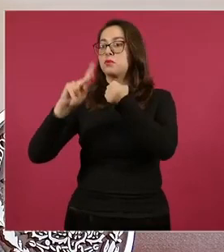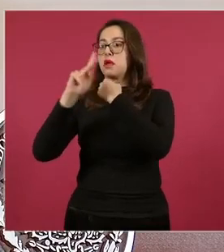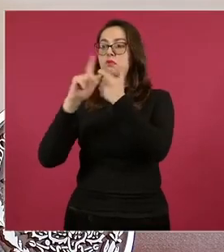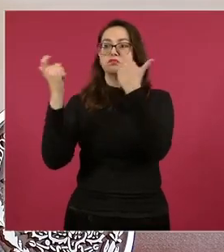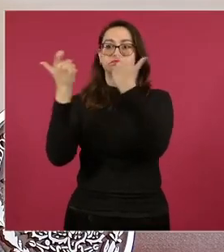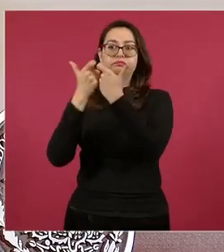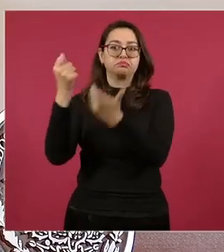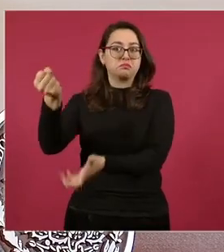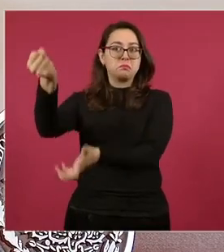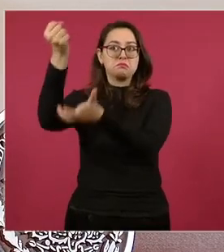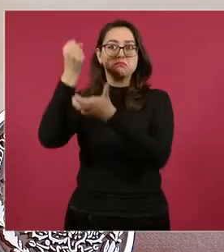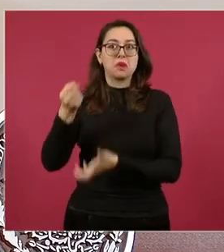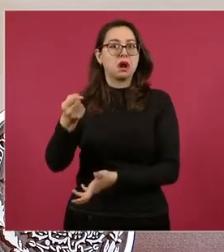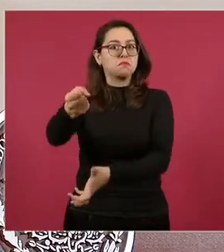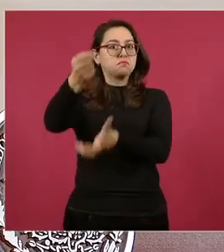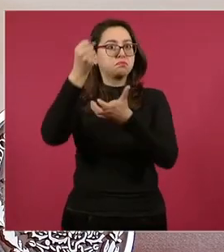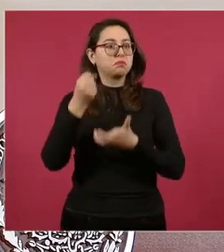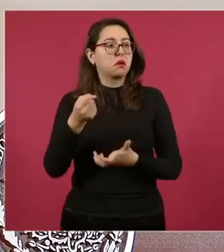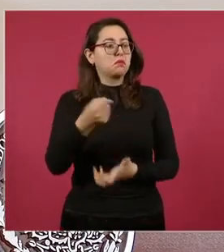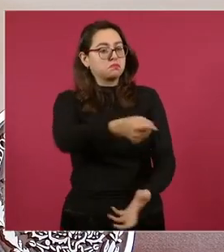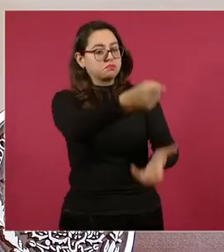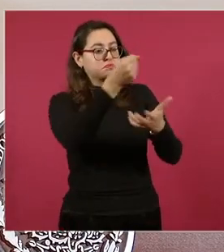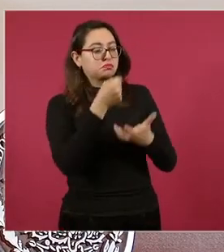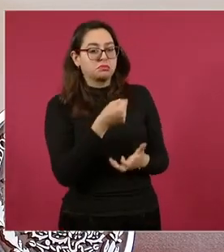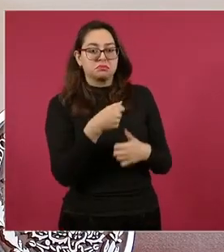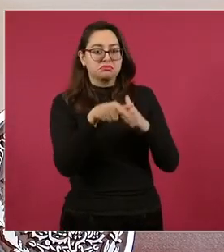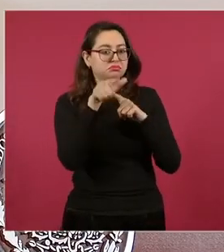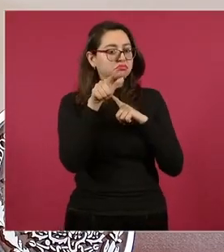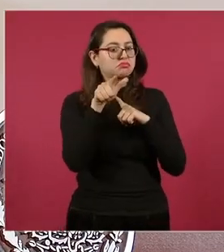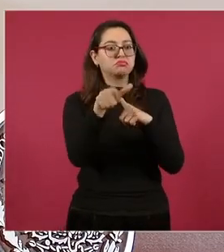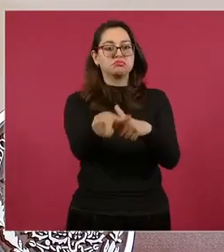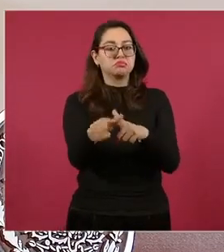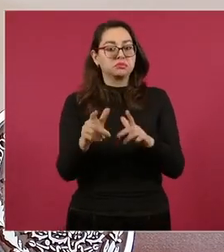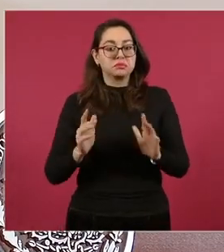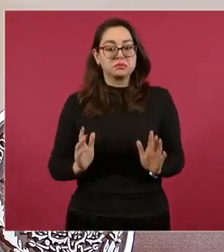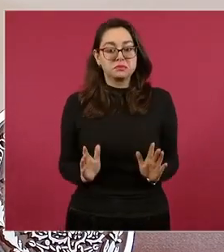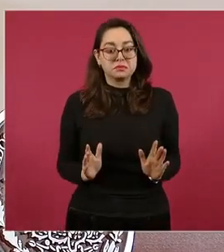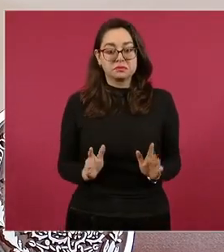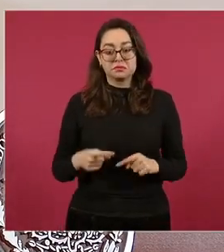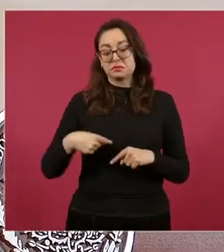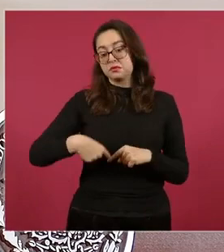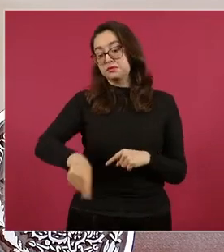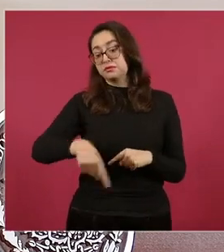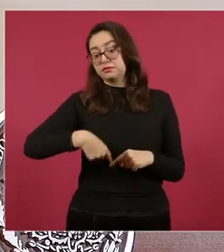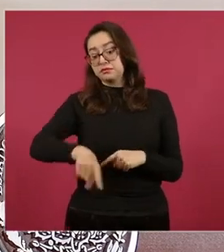de modo que vamos a terminar